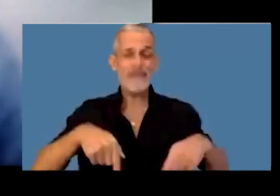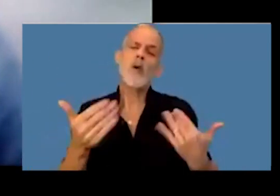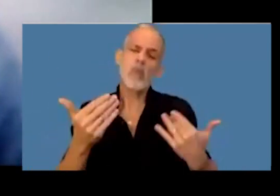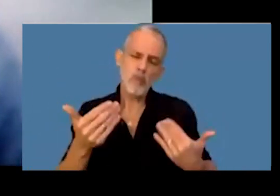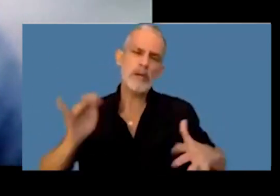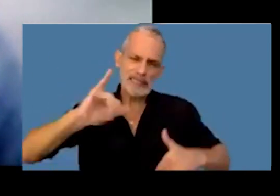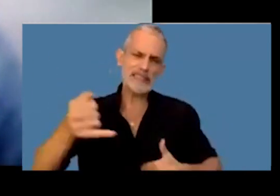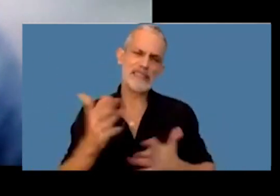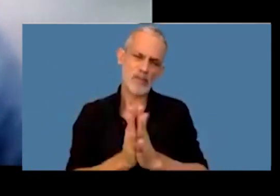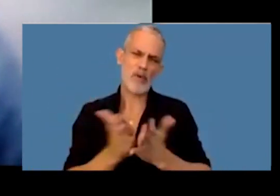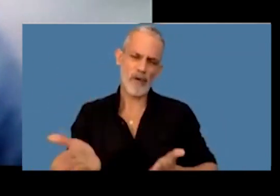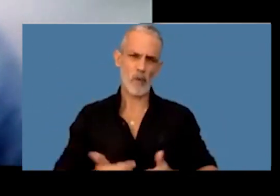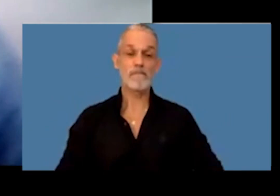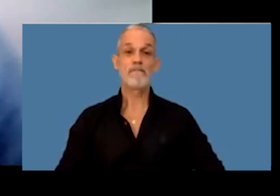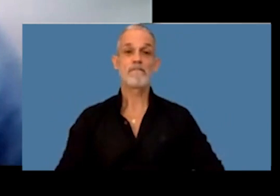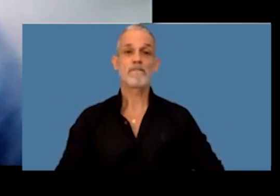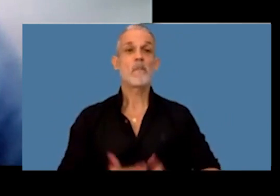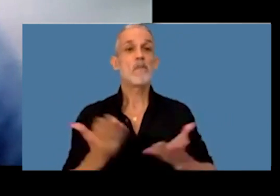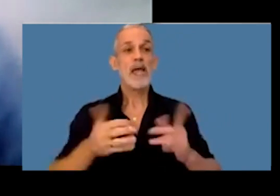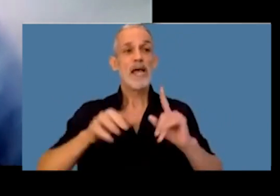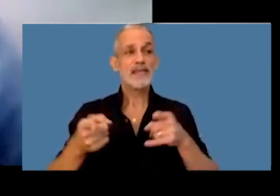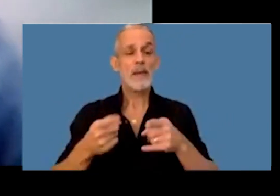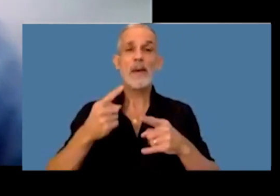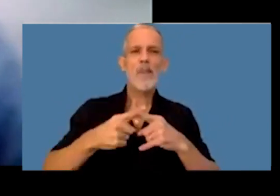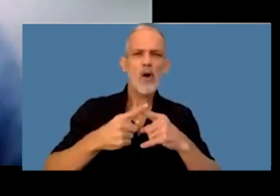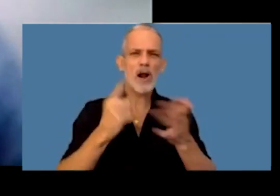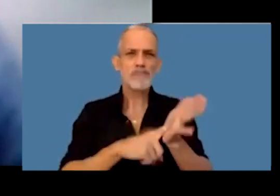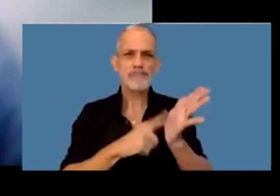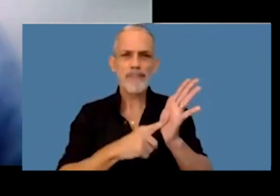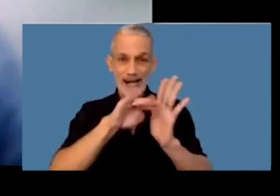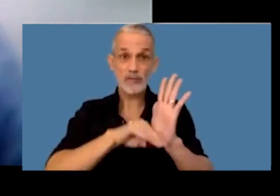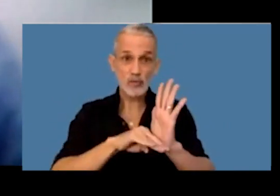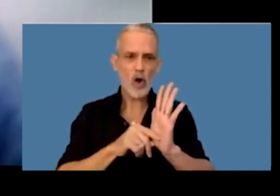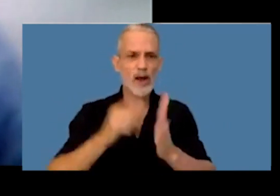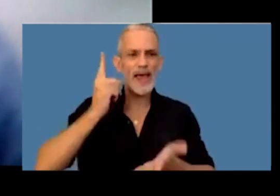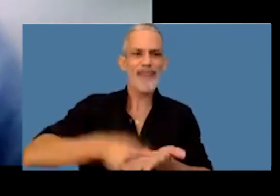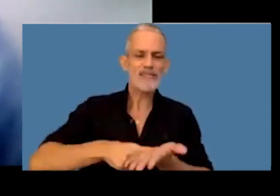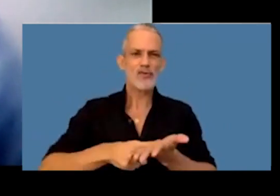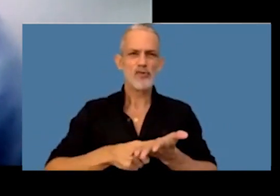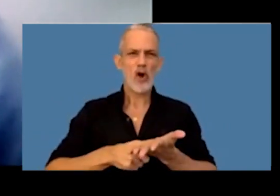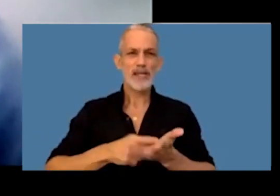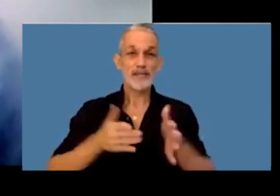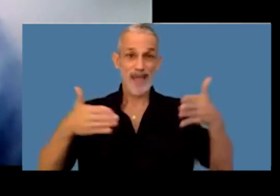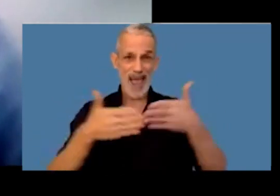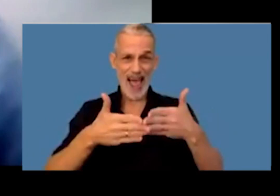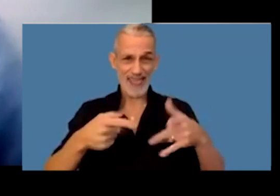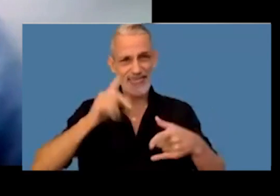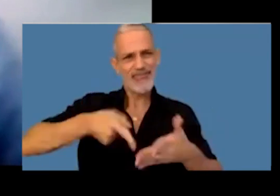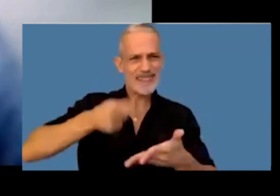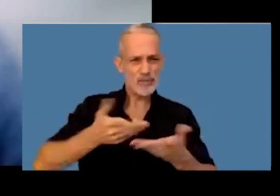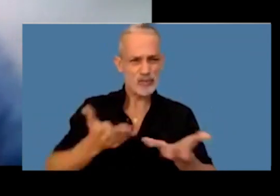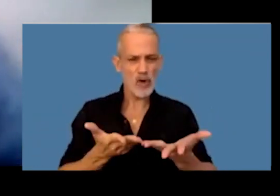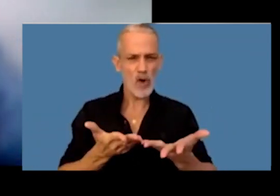Particularmente, a raíz de estas resoluciones y las decisiones que se vienen implementando desde la agencia, nosotros